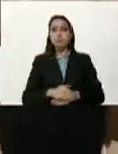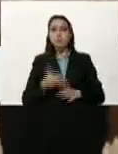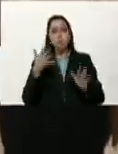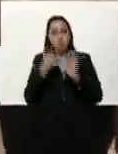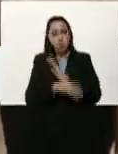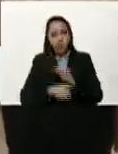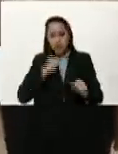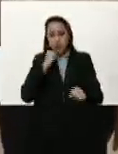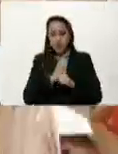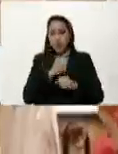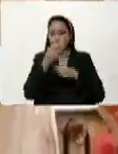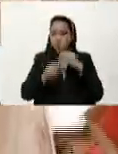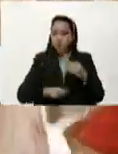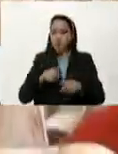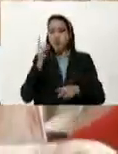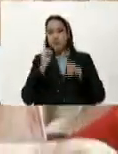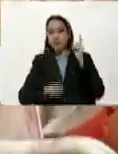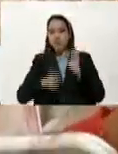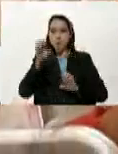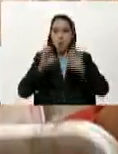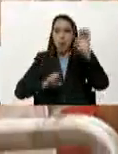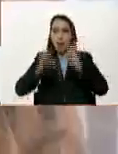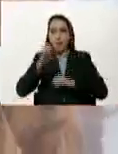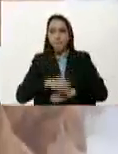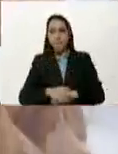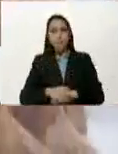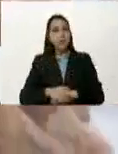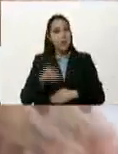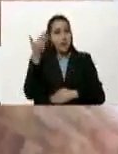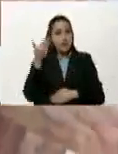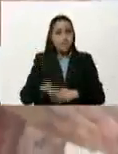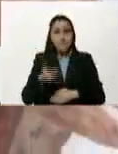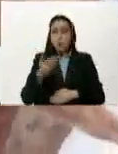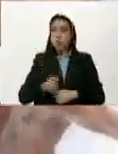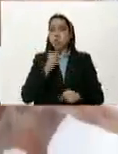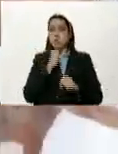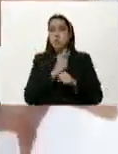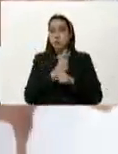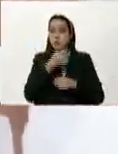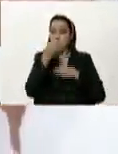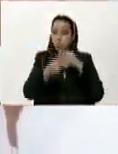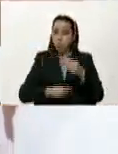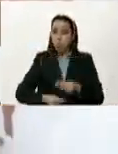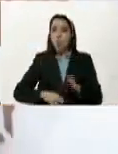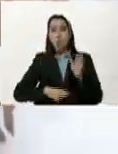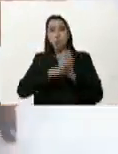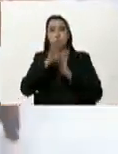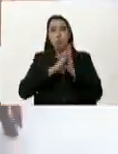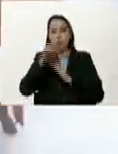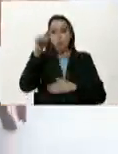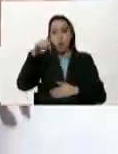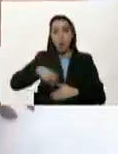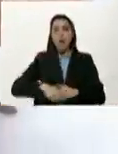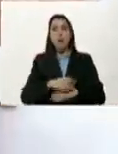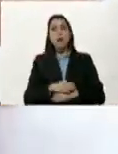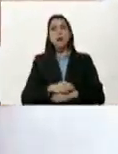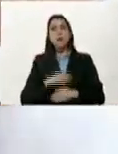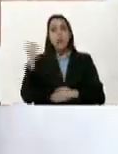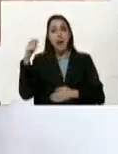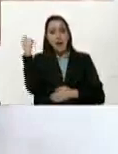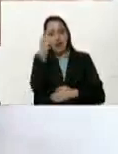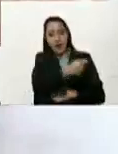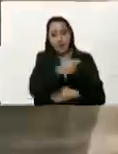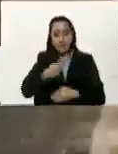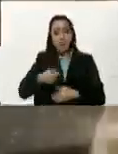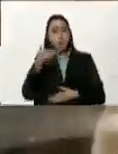al valor de los animales es una obra extraordinaria porque va a dinamizar la economía en todo este sector que usted sabe que que